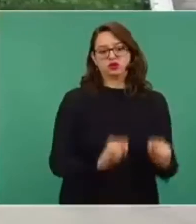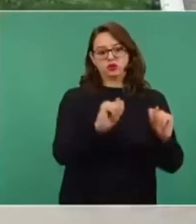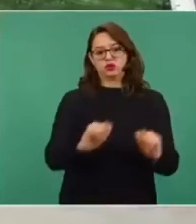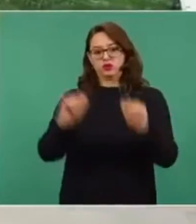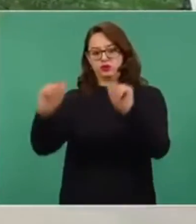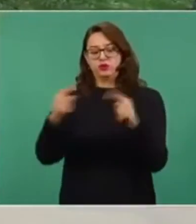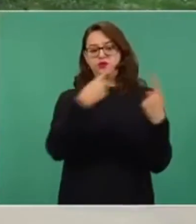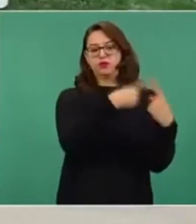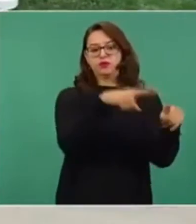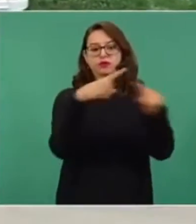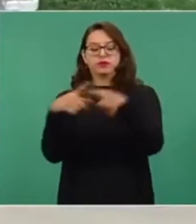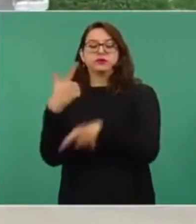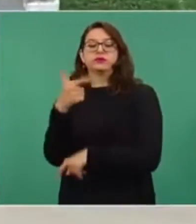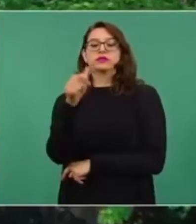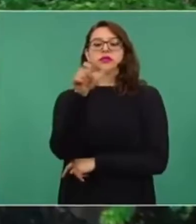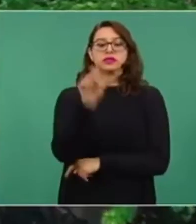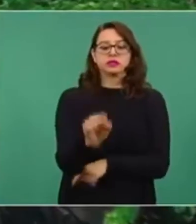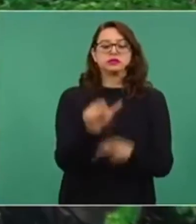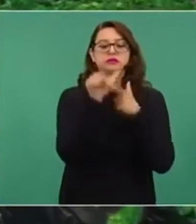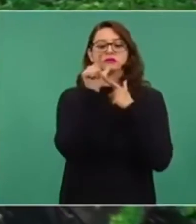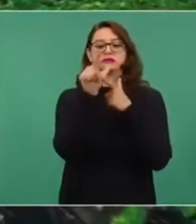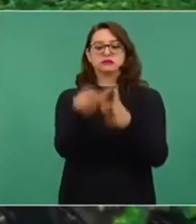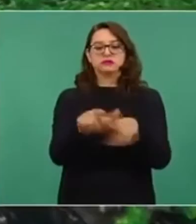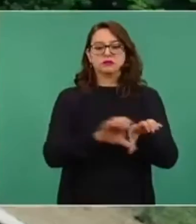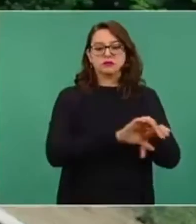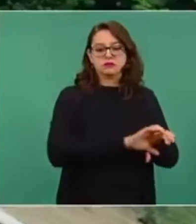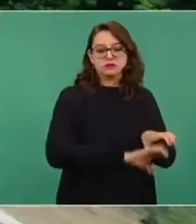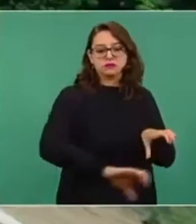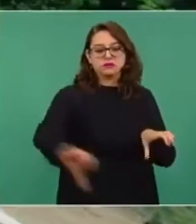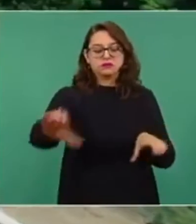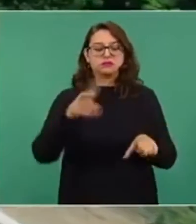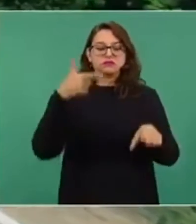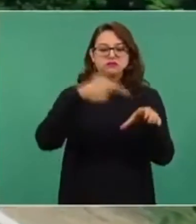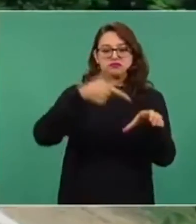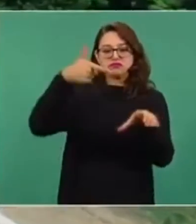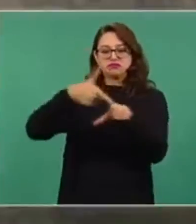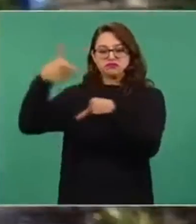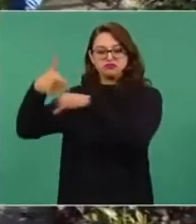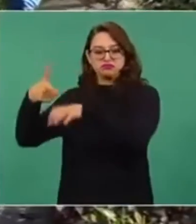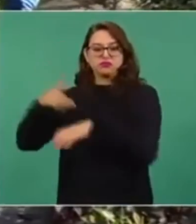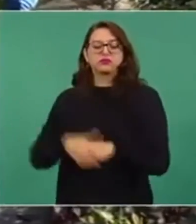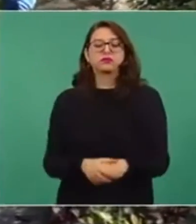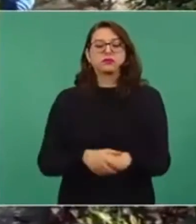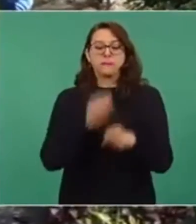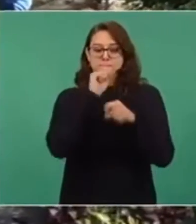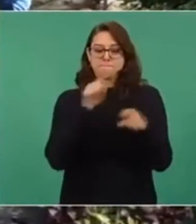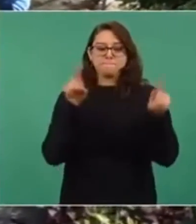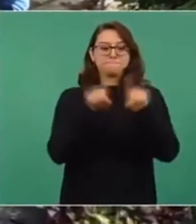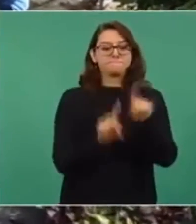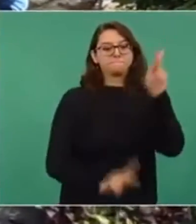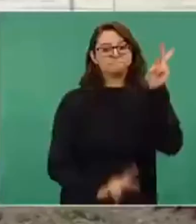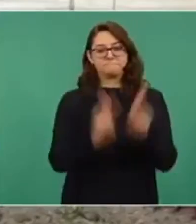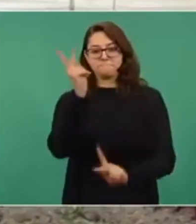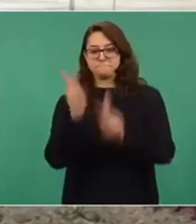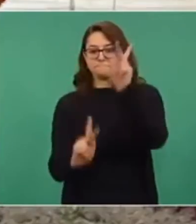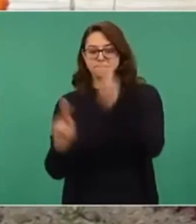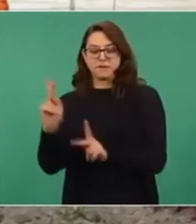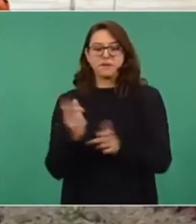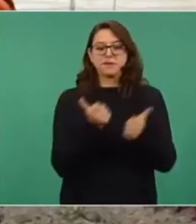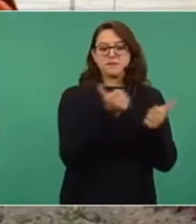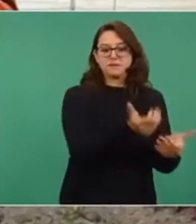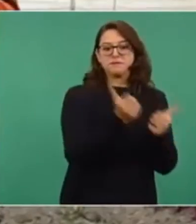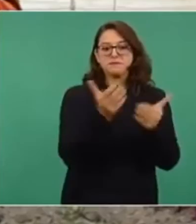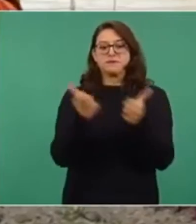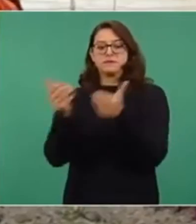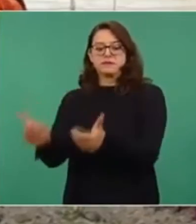enfriamiento y en el gasoducto y acueducto continúa el tendido de tubería y soldadura de piezas. Continúa el trasplante de plantas de ornato cultivadas